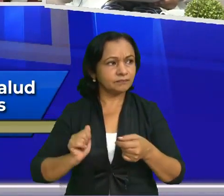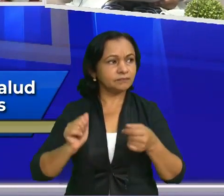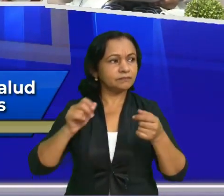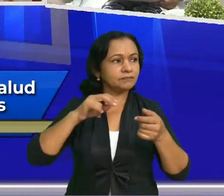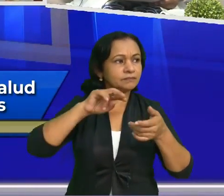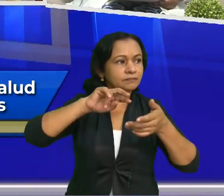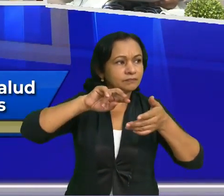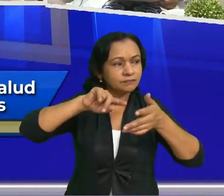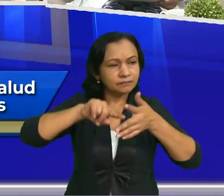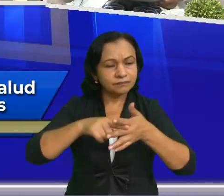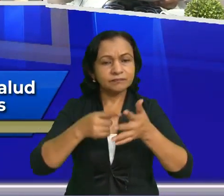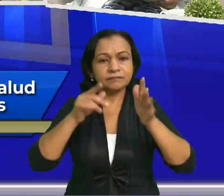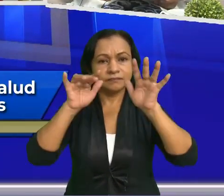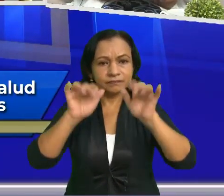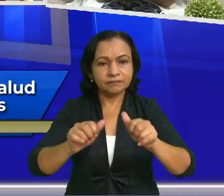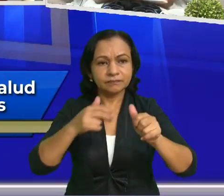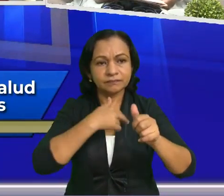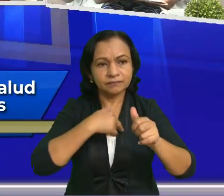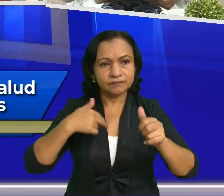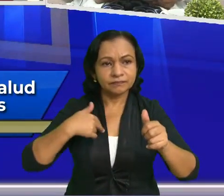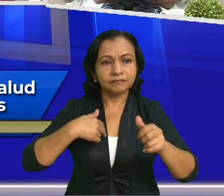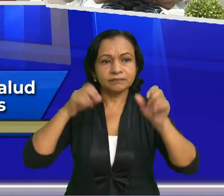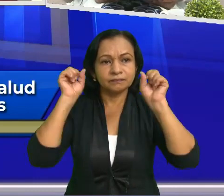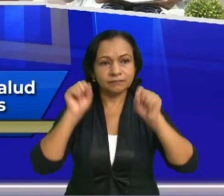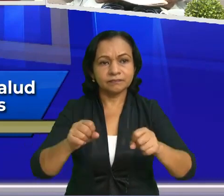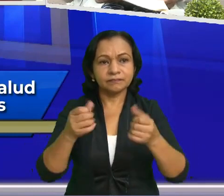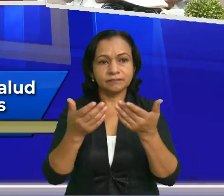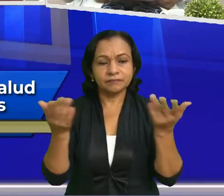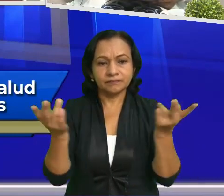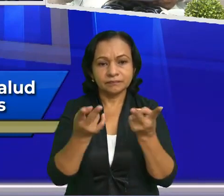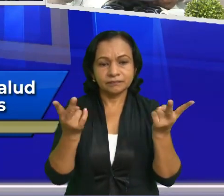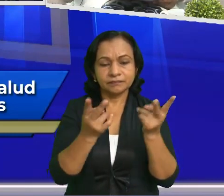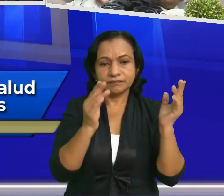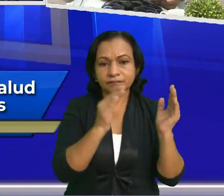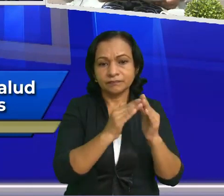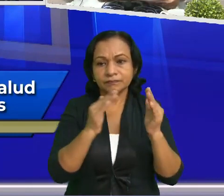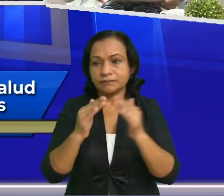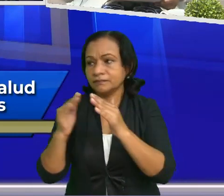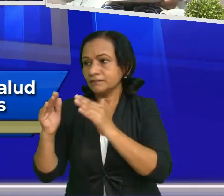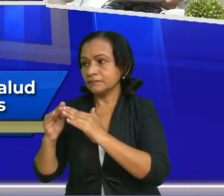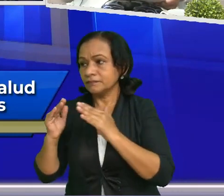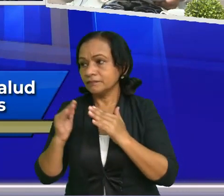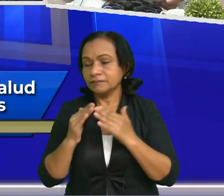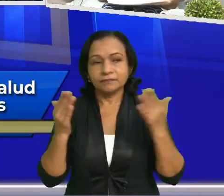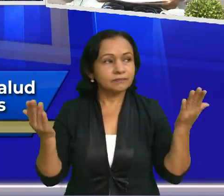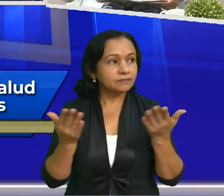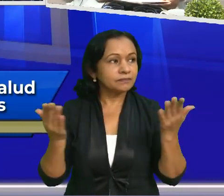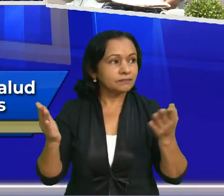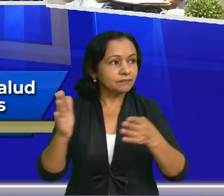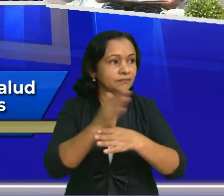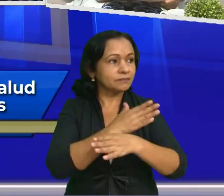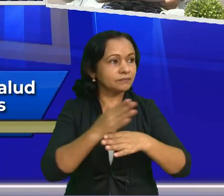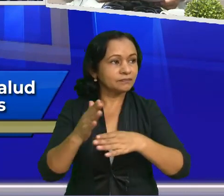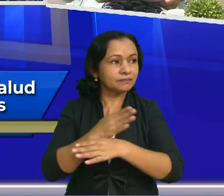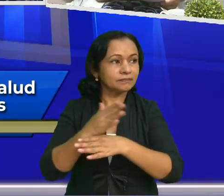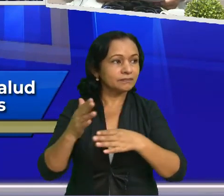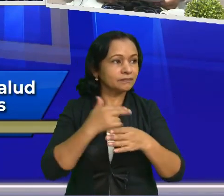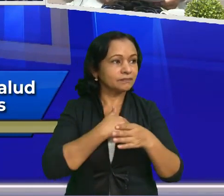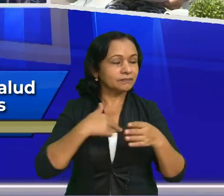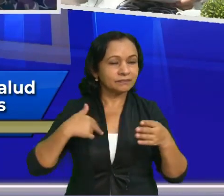que ya fue accesible poder salir de las viviendas después de orientaciones del resguardo en los momentos en que estaba